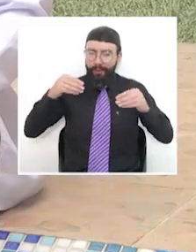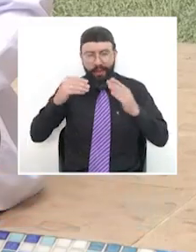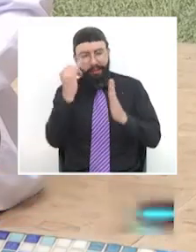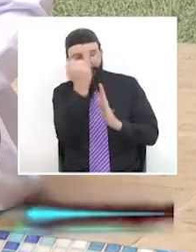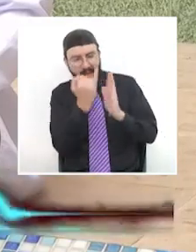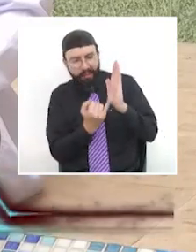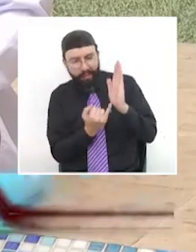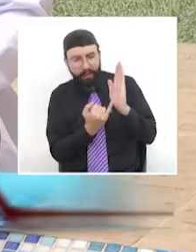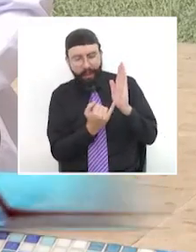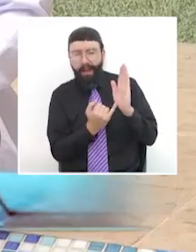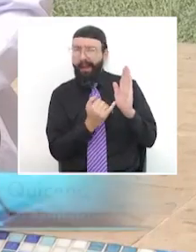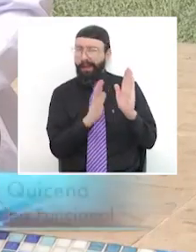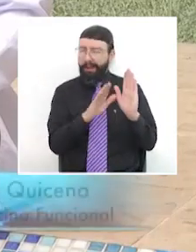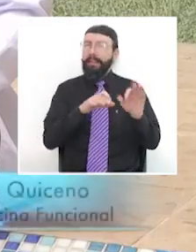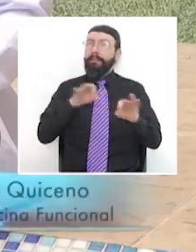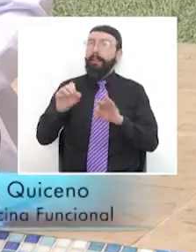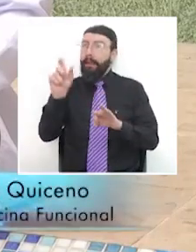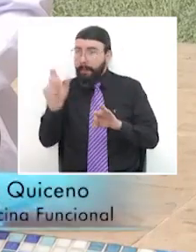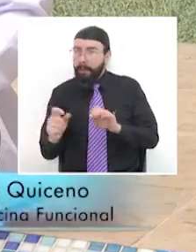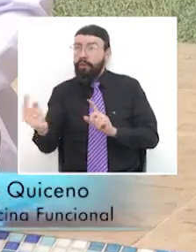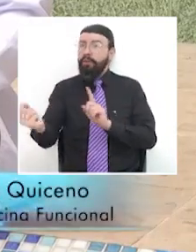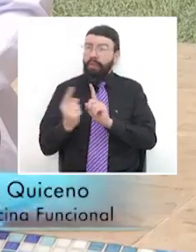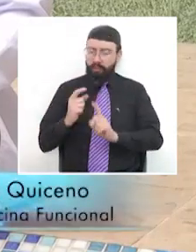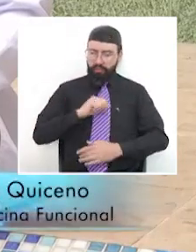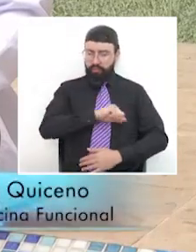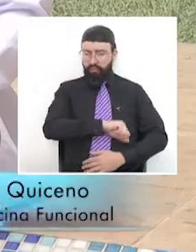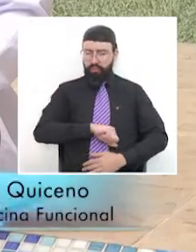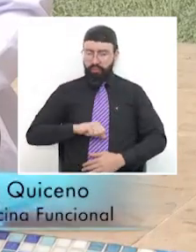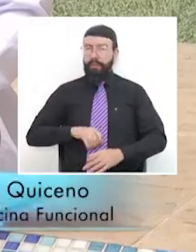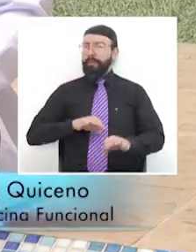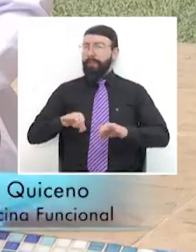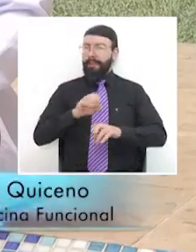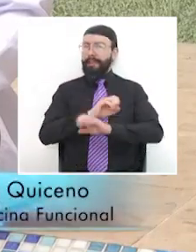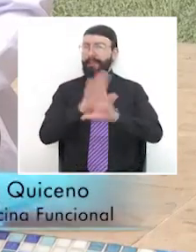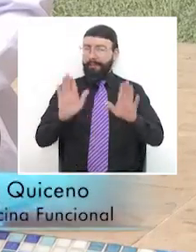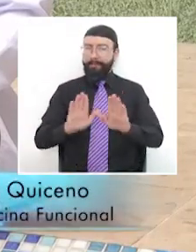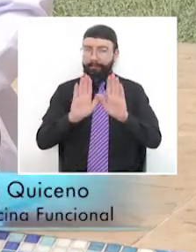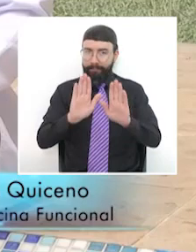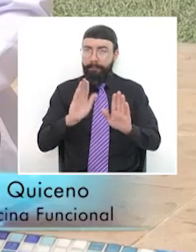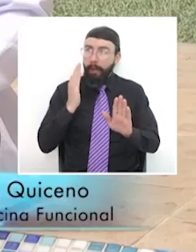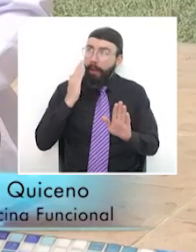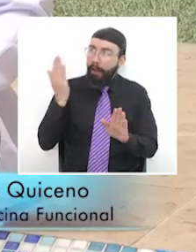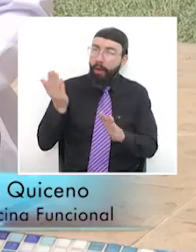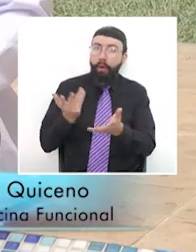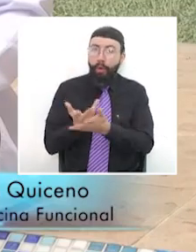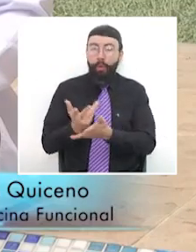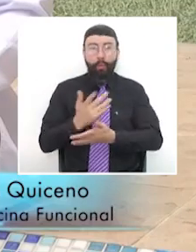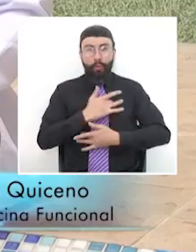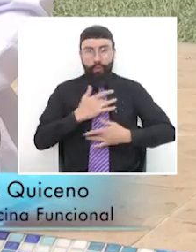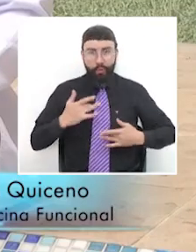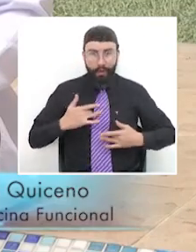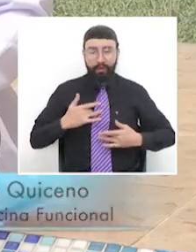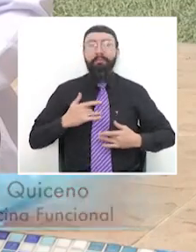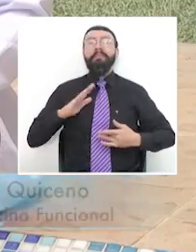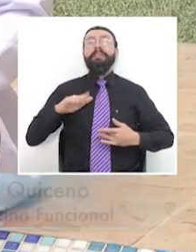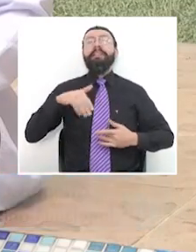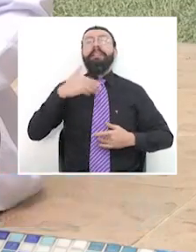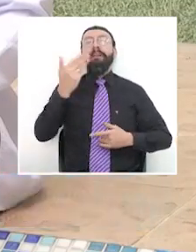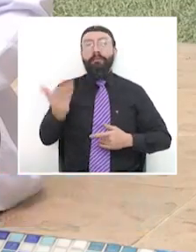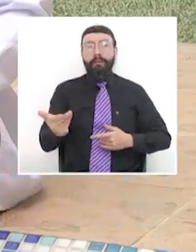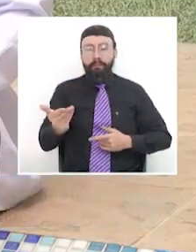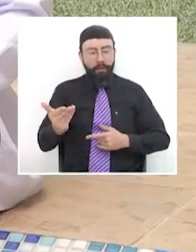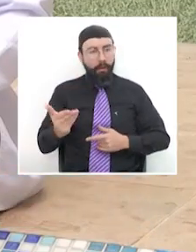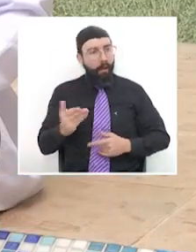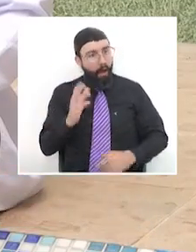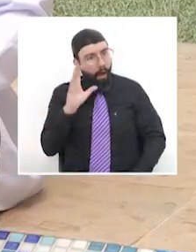a ir a entender ahora desde el consultorio en un procedimiento con un paciente. Vamos a ver estas notas saludables y van